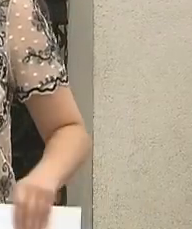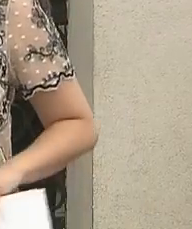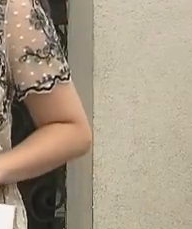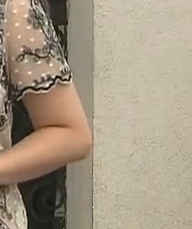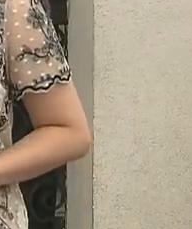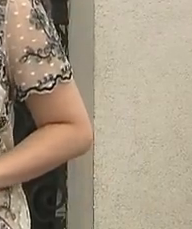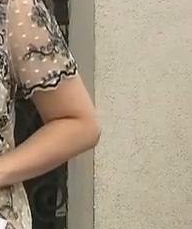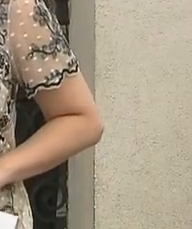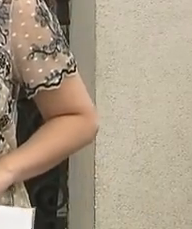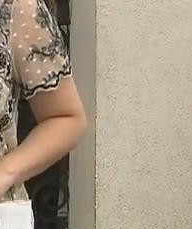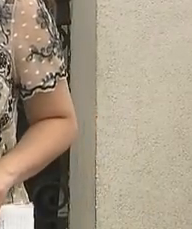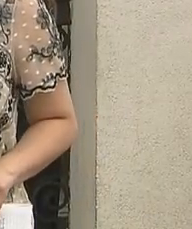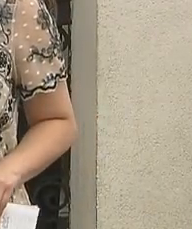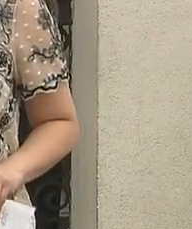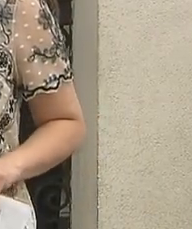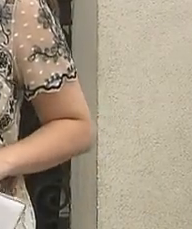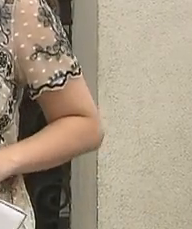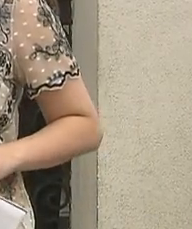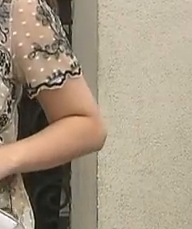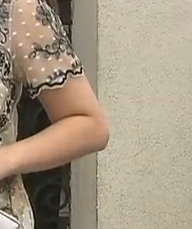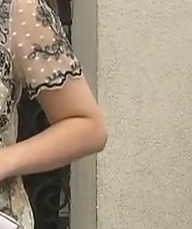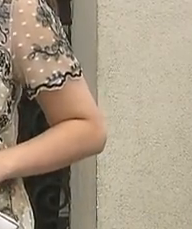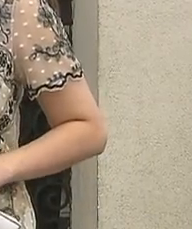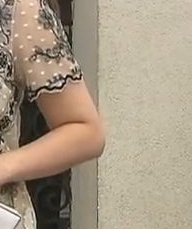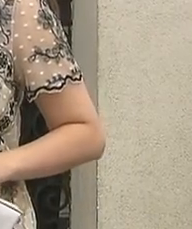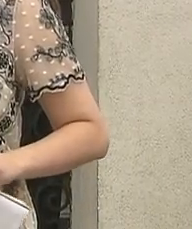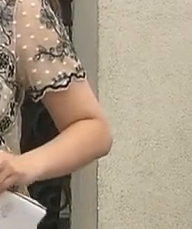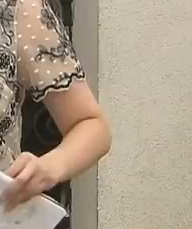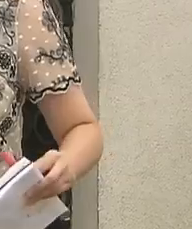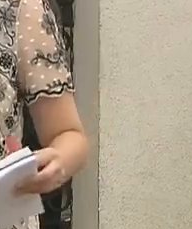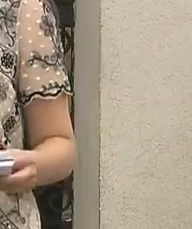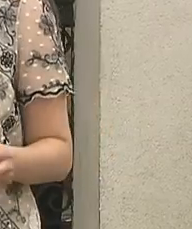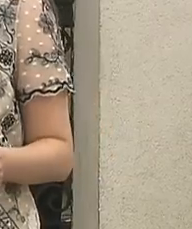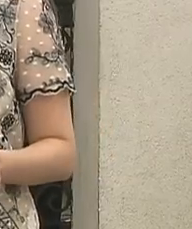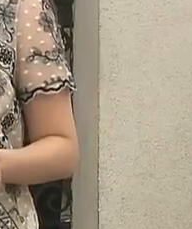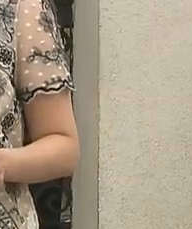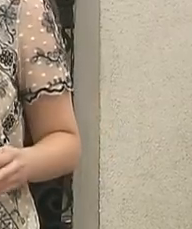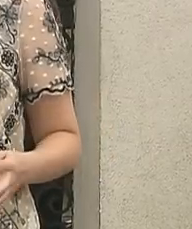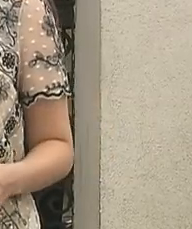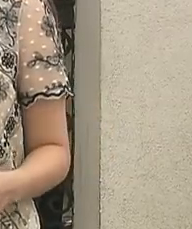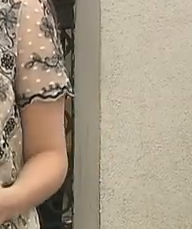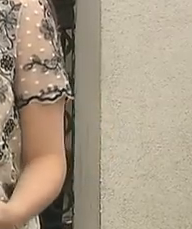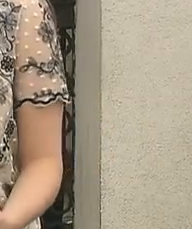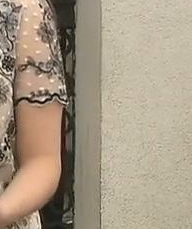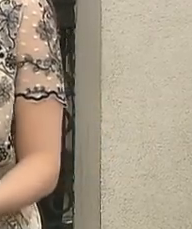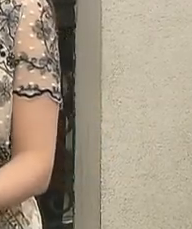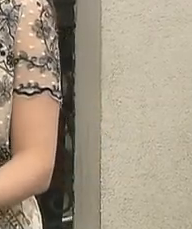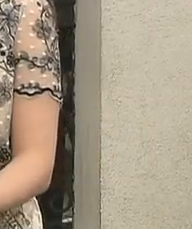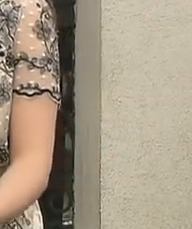repasar también esta entrega, este reporte oficial, el balance que hace el Ministerio de Salud este día domingo. Buenos días. Buenos días.